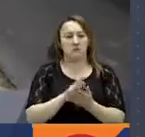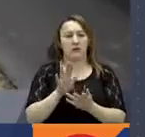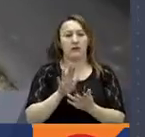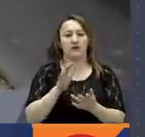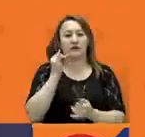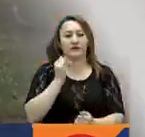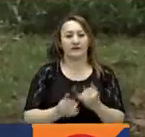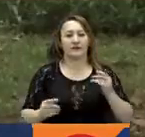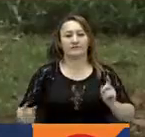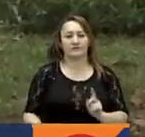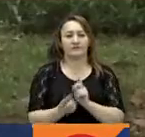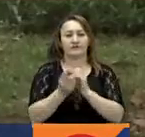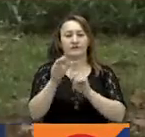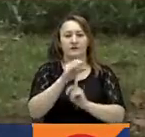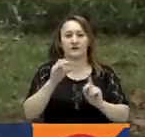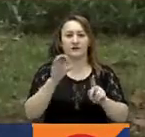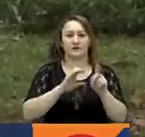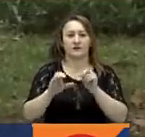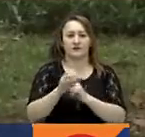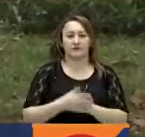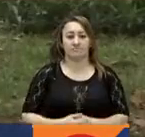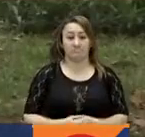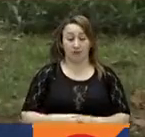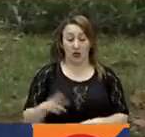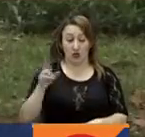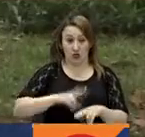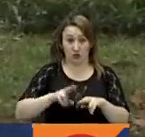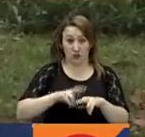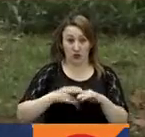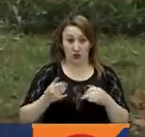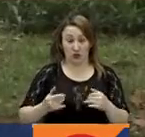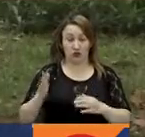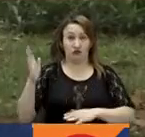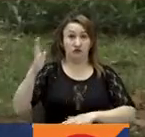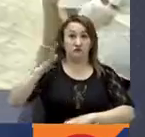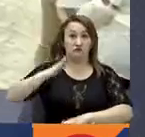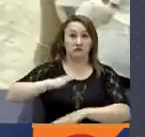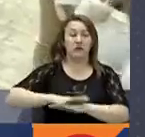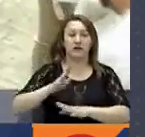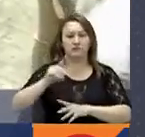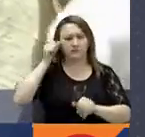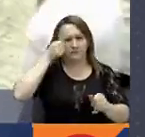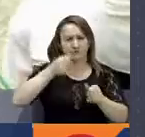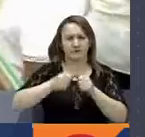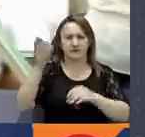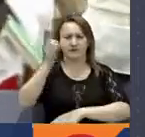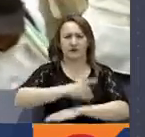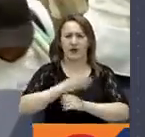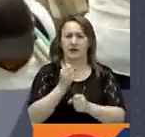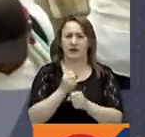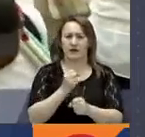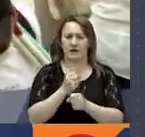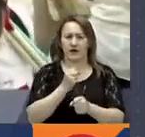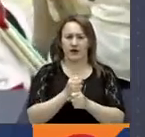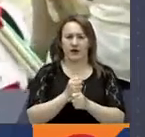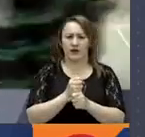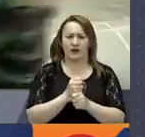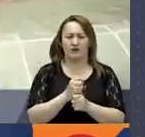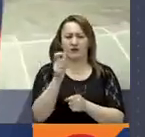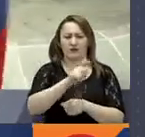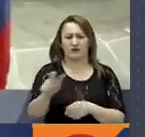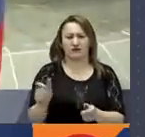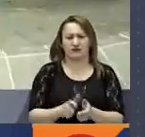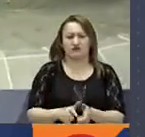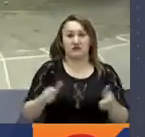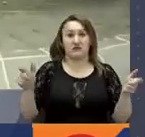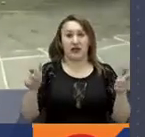un encuentro cultural. Con normalidad transcurrió en el día de hoy la conmemoración del Día de Trabajo. Centenares de integrantes de